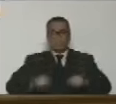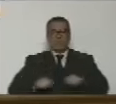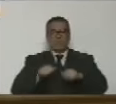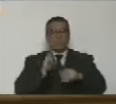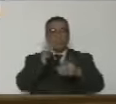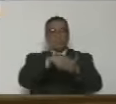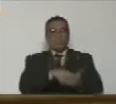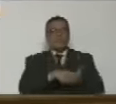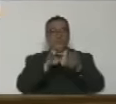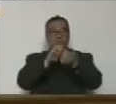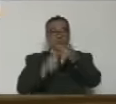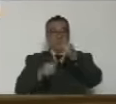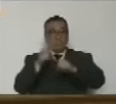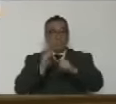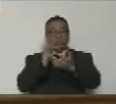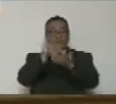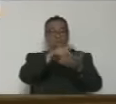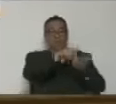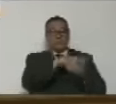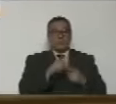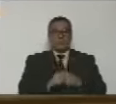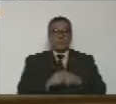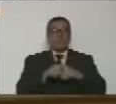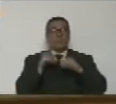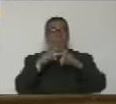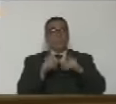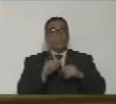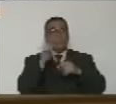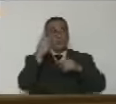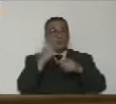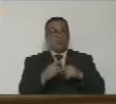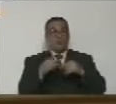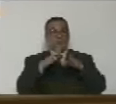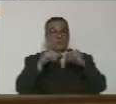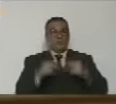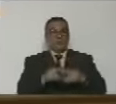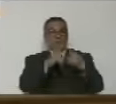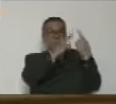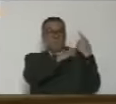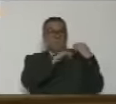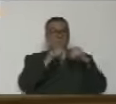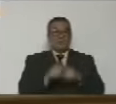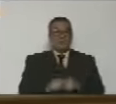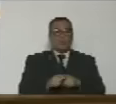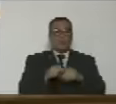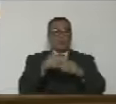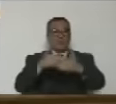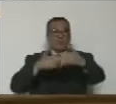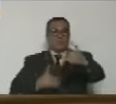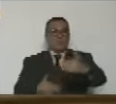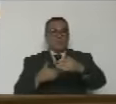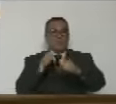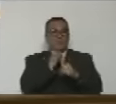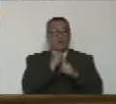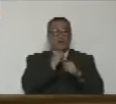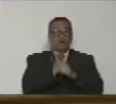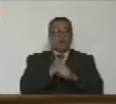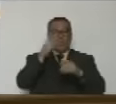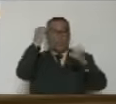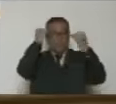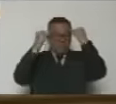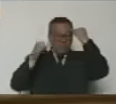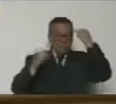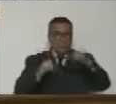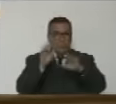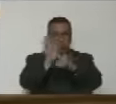de Agregación Comunal deberá participar en el marco del principio de corresponsabilidad, en los lineamientos operacionales y tácticos